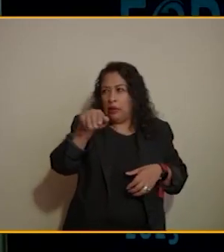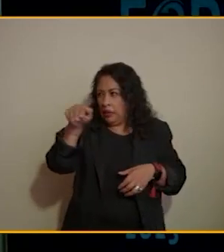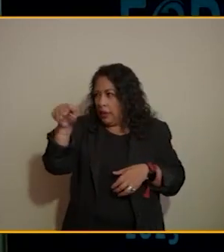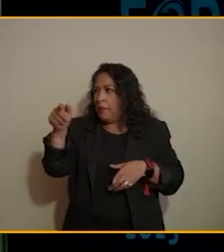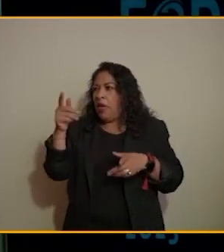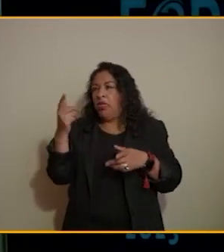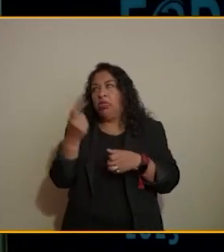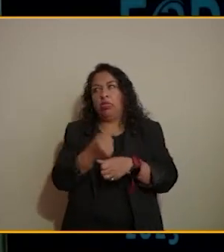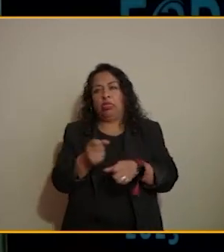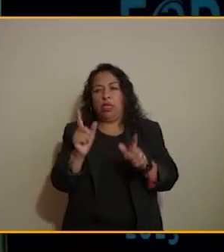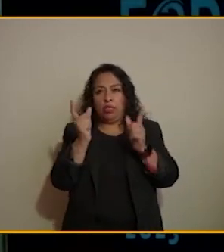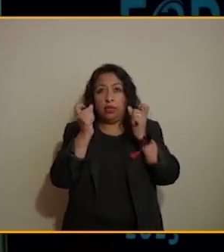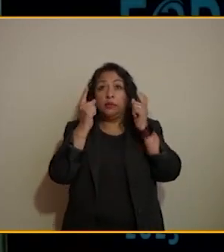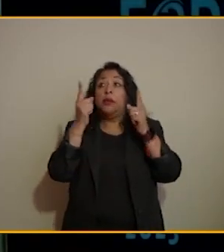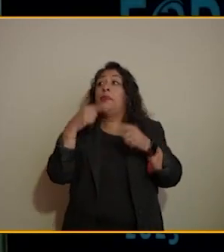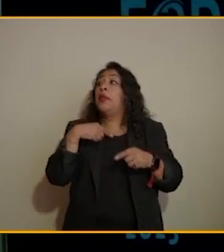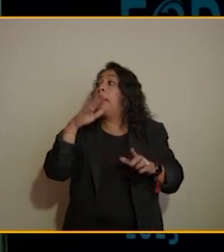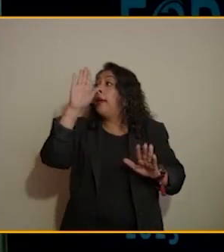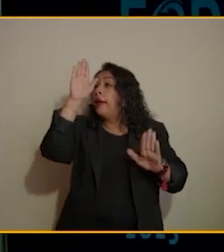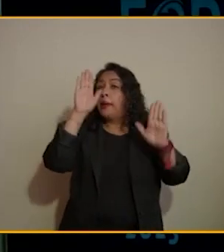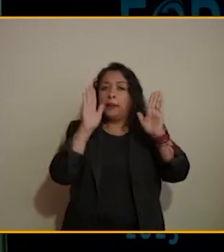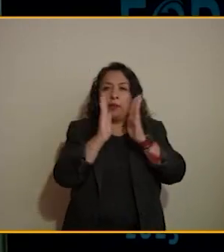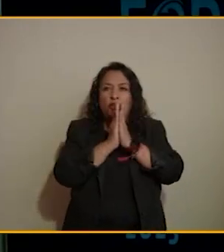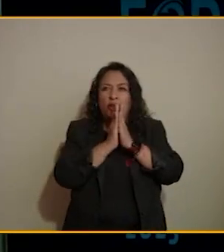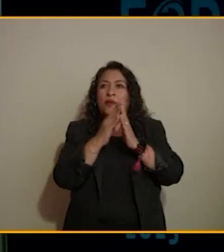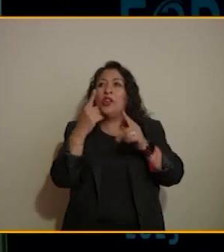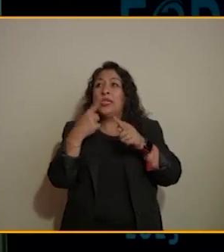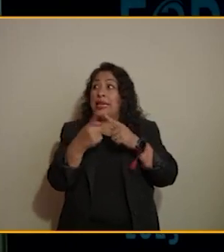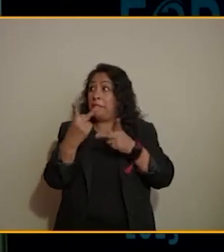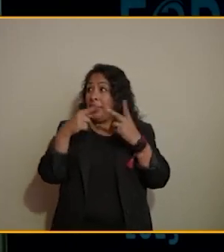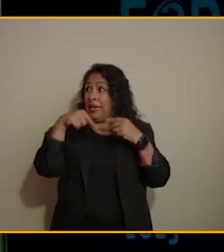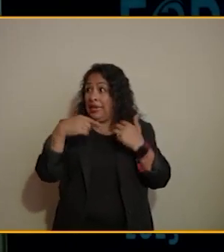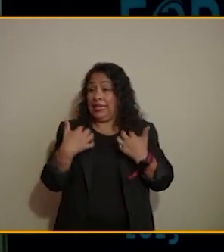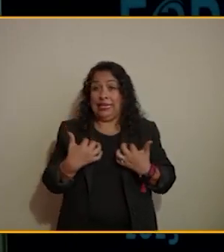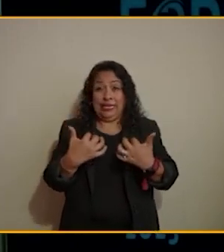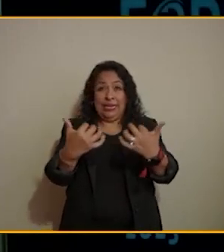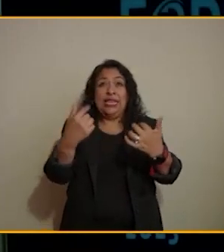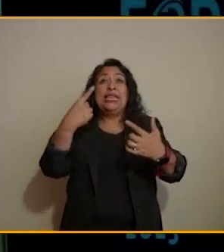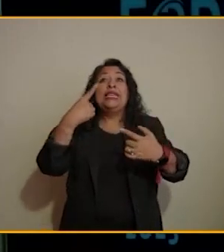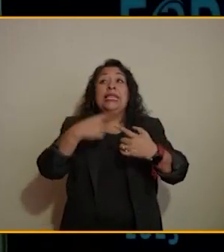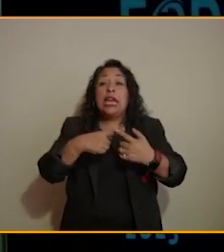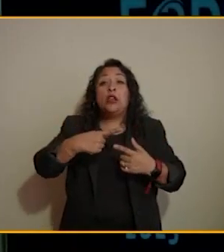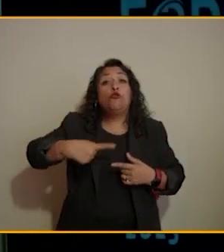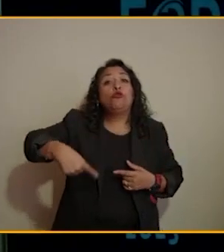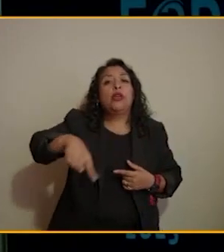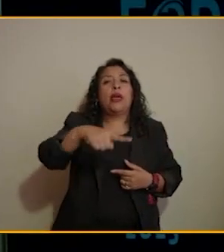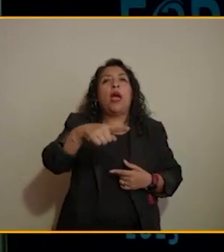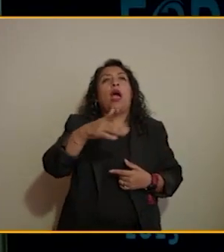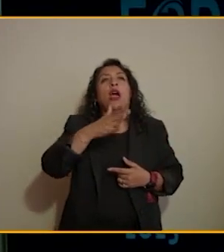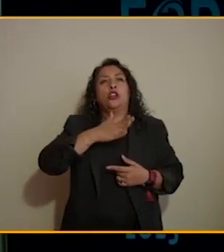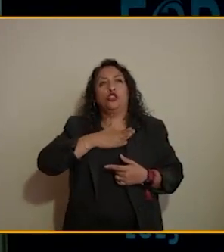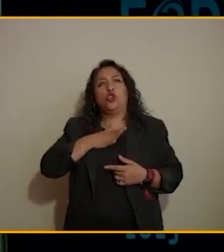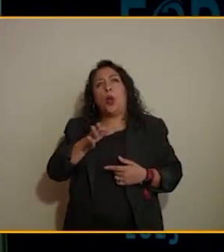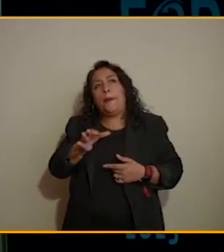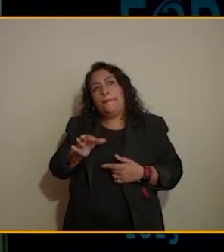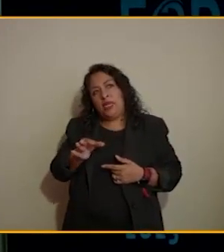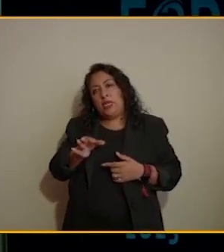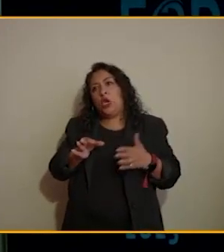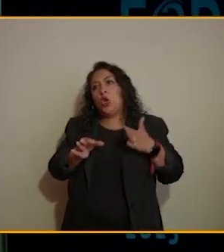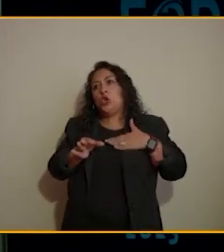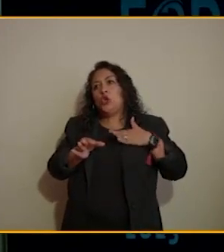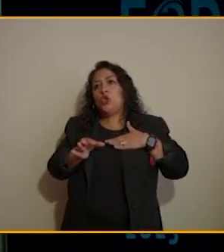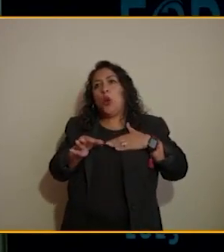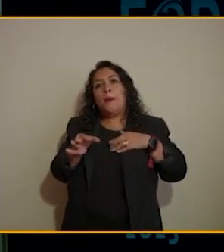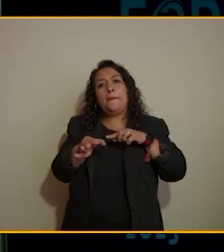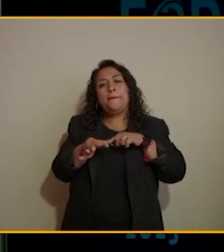no se aburran. Levanten la mano, por favor, de los que están aquí en esta sala, ¿quiénes de ustedes se identifican como